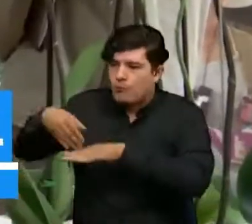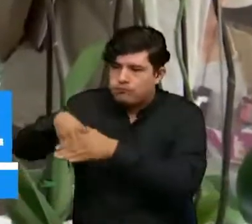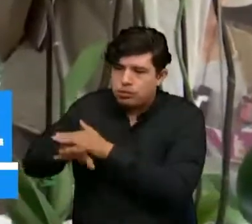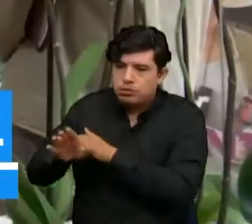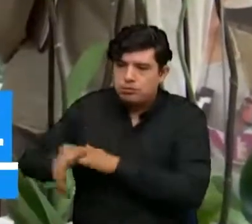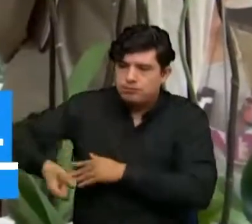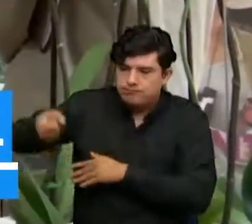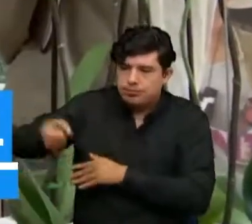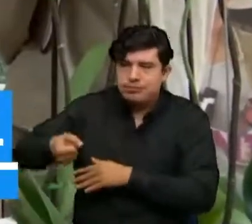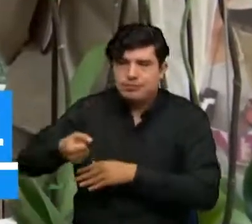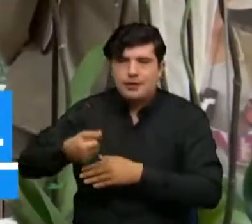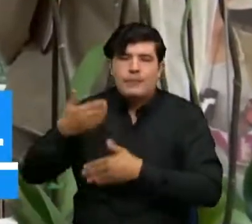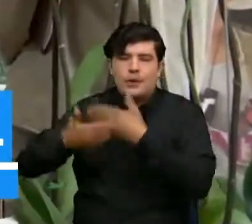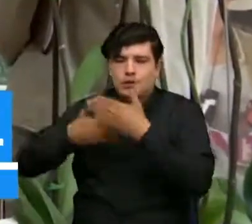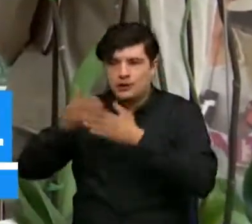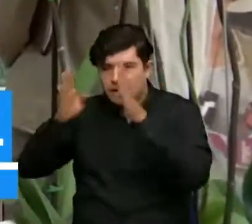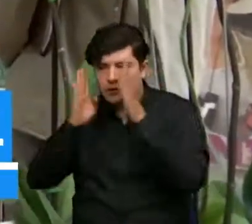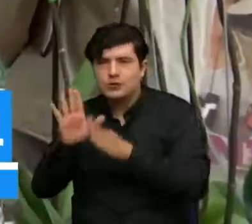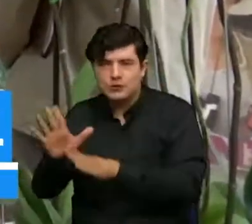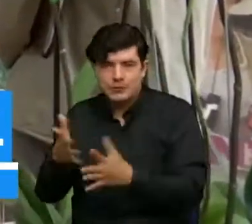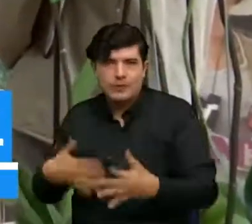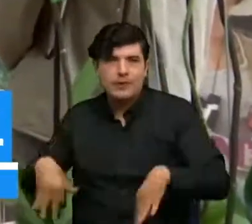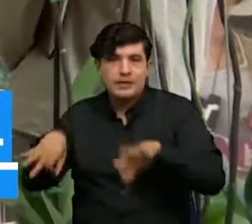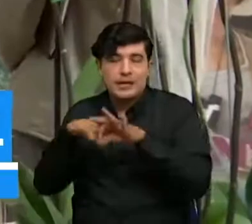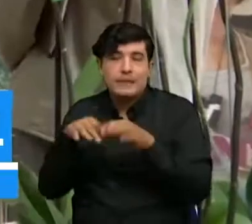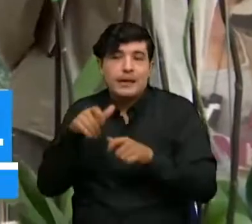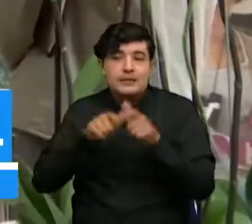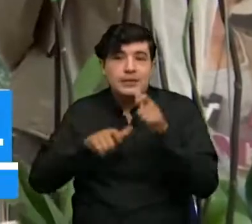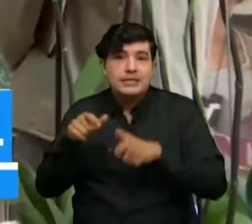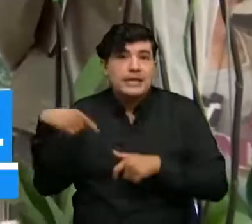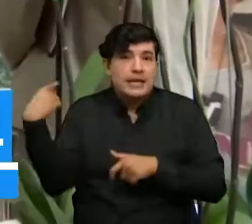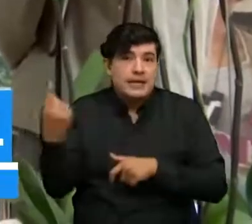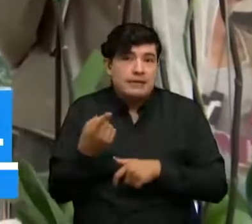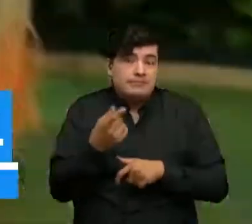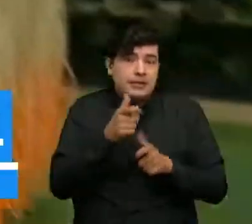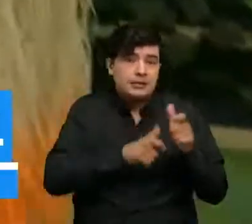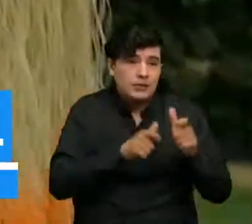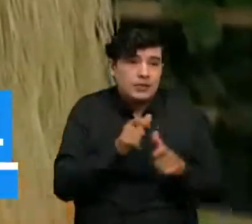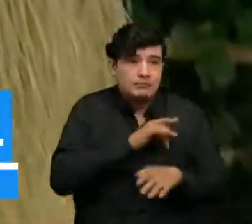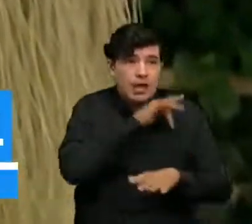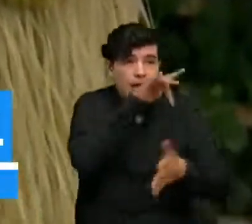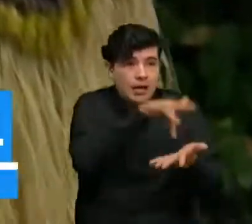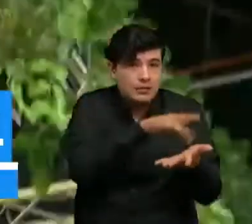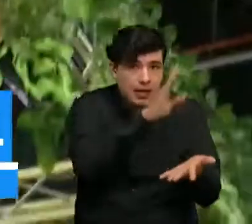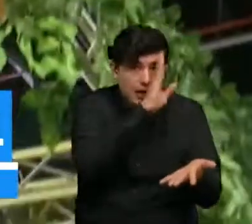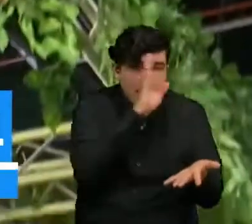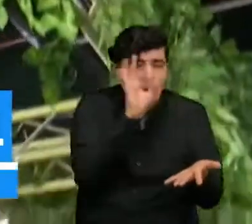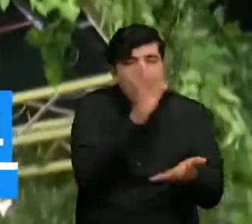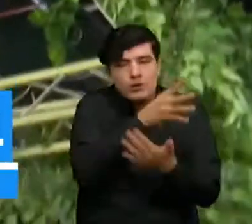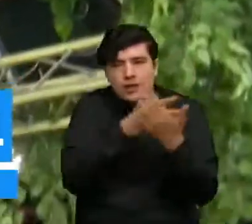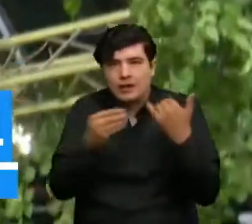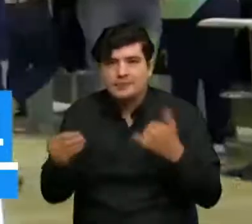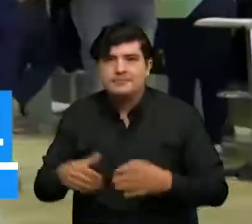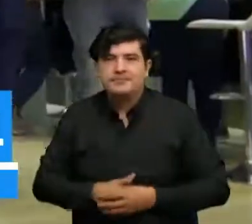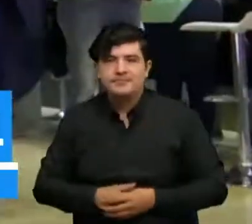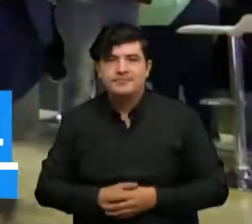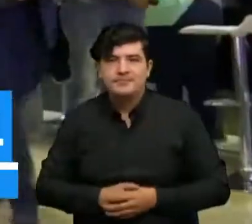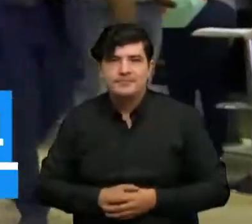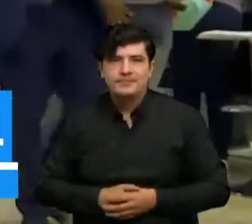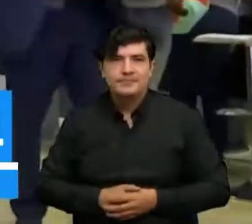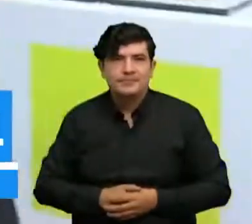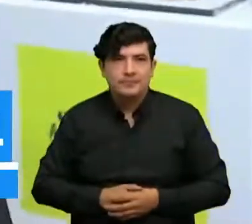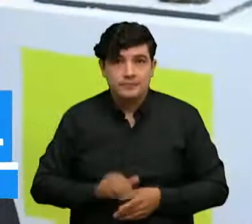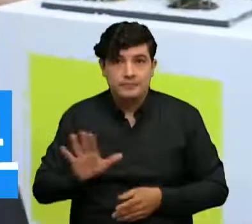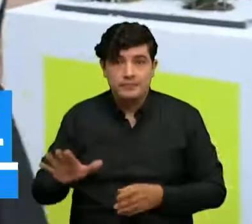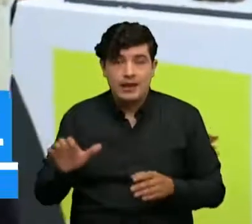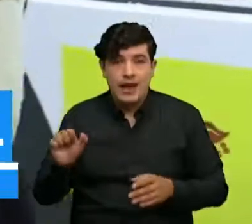poder hacer una atención bien importante para tanto los que llegan como los que se van. La 40ª edición de la vitrina turística de Anato fue